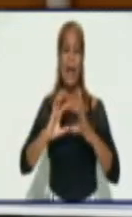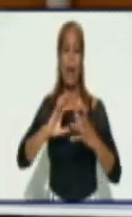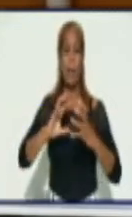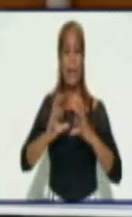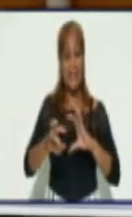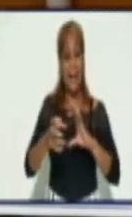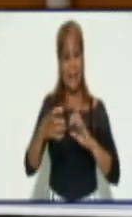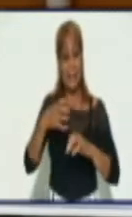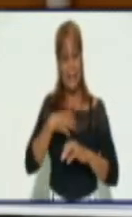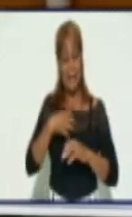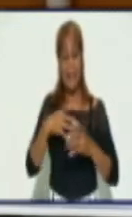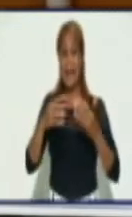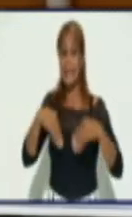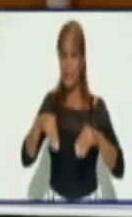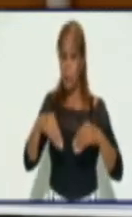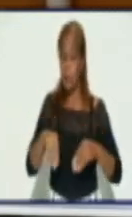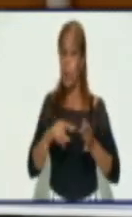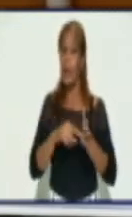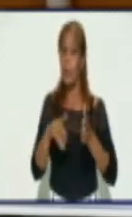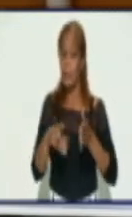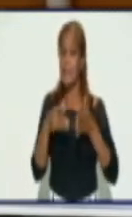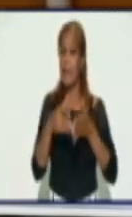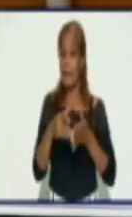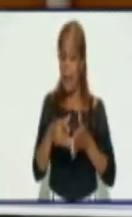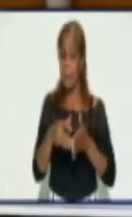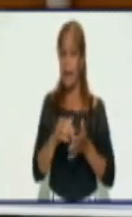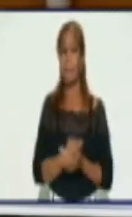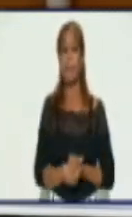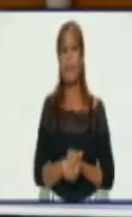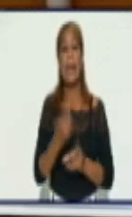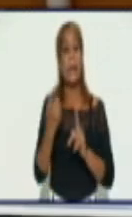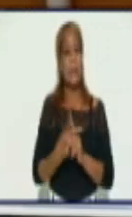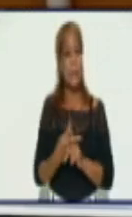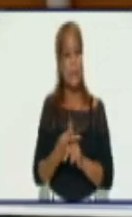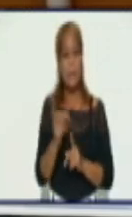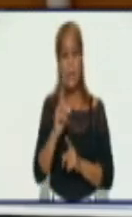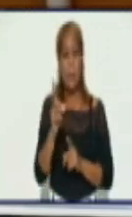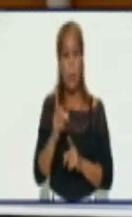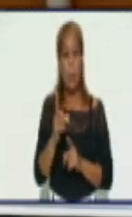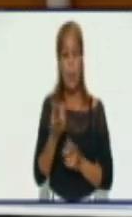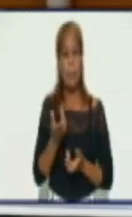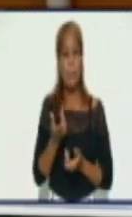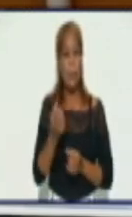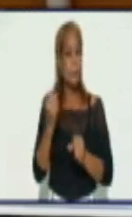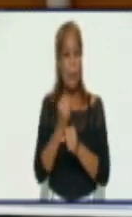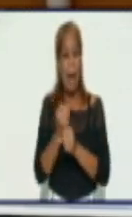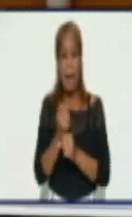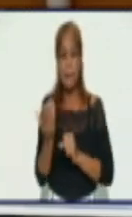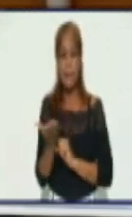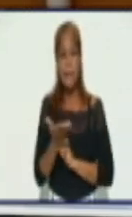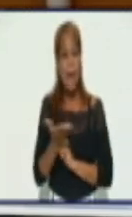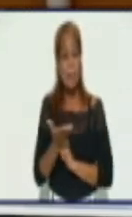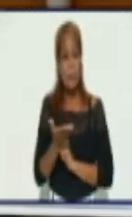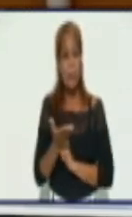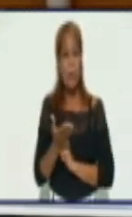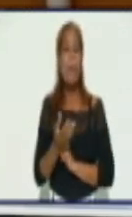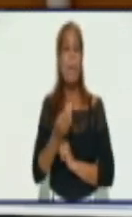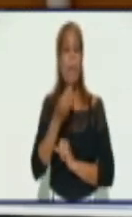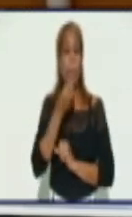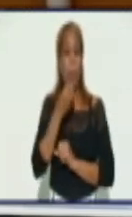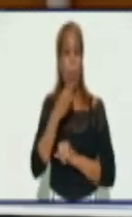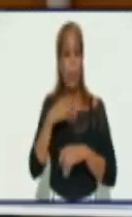en que nos enfrentamos y de no actuar con inmediatez lo que nos puede lo